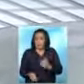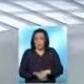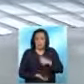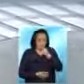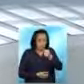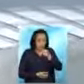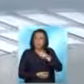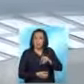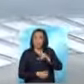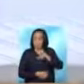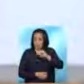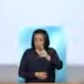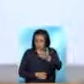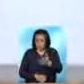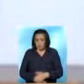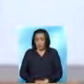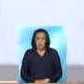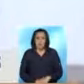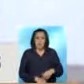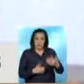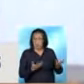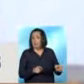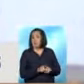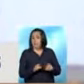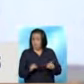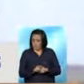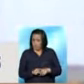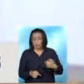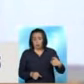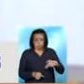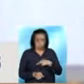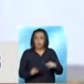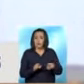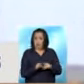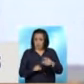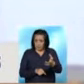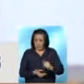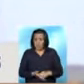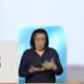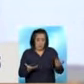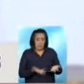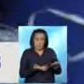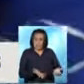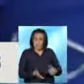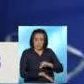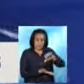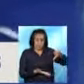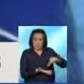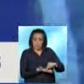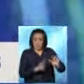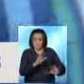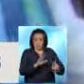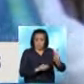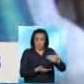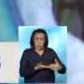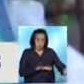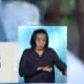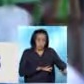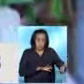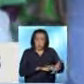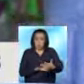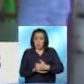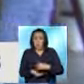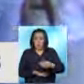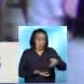Richard Ramos. Y Rioja se puso de pie y nosotros también. Justamente aquí, en la Plaza de Armas, desde las 12 del día se viene recolectando todos